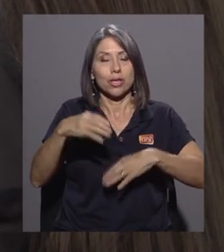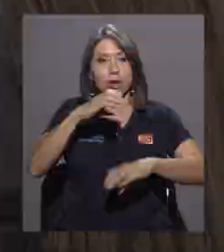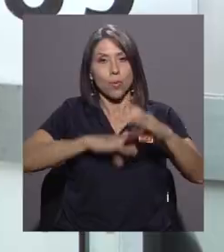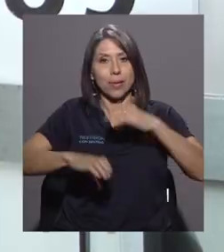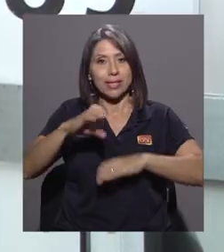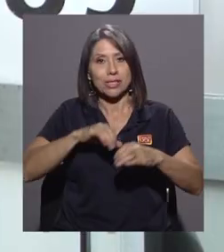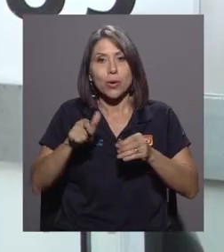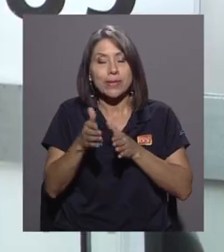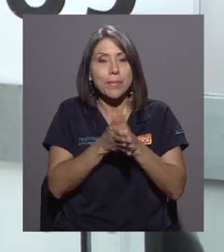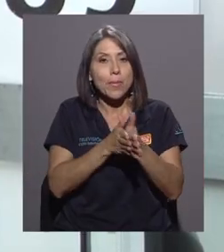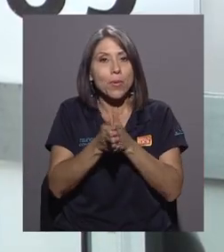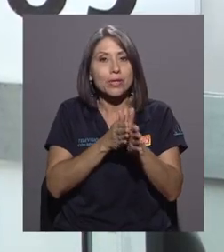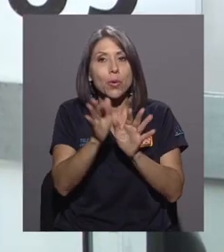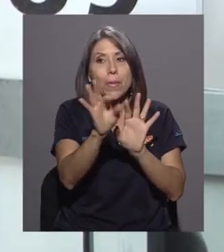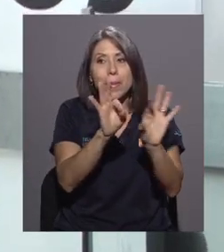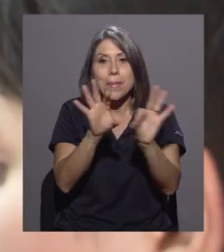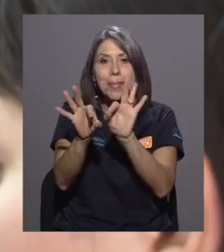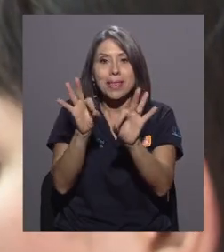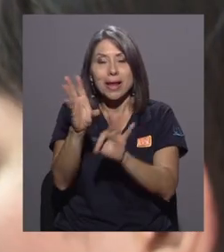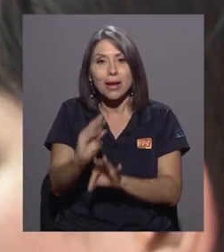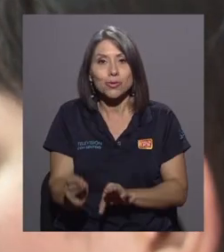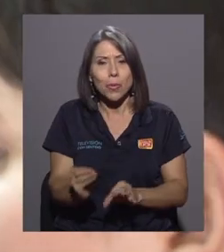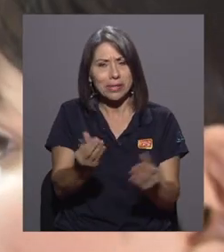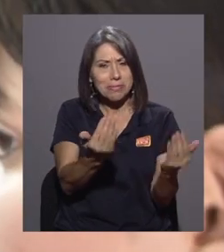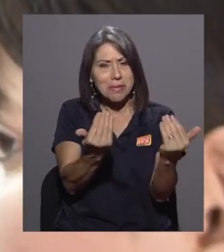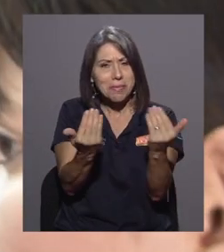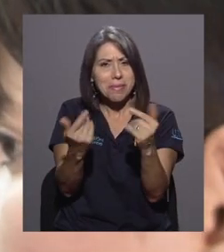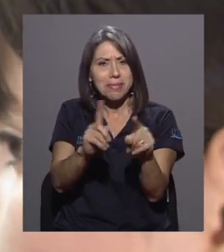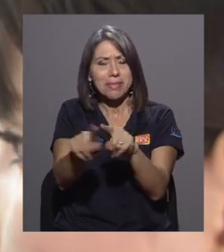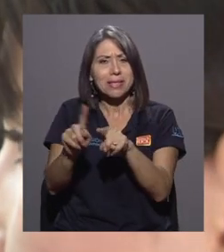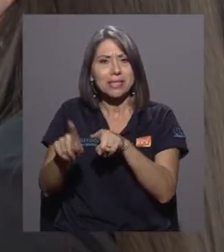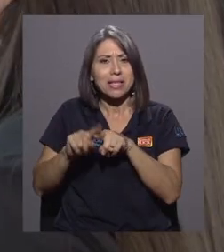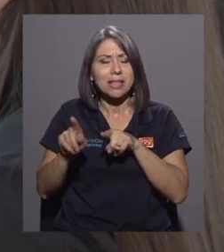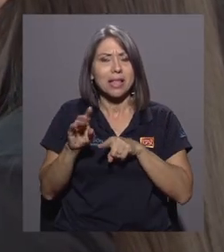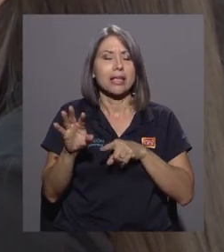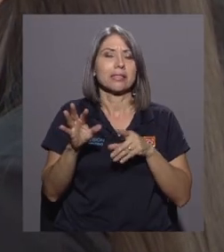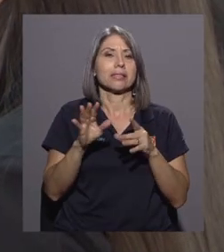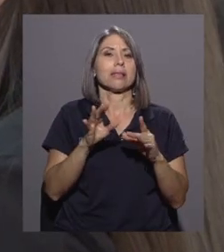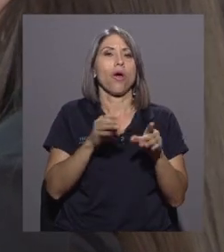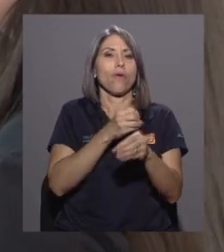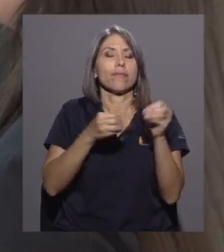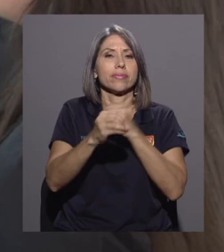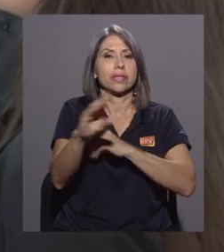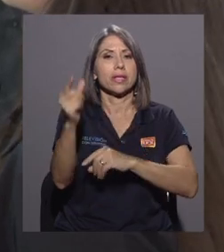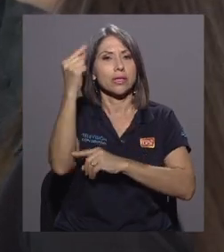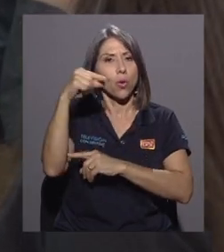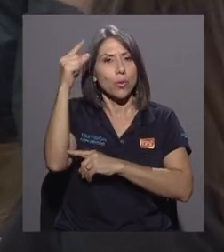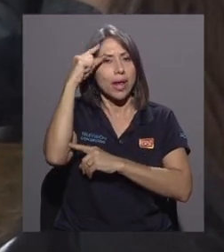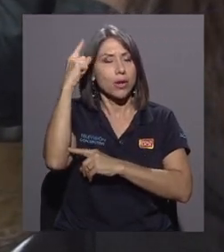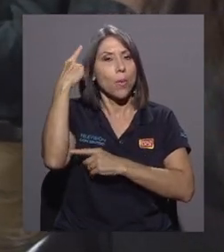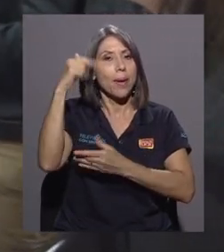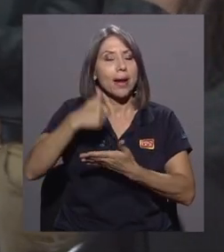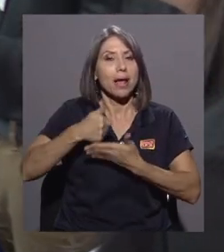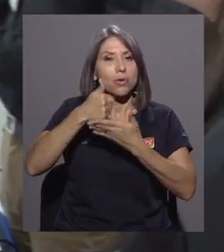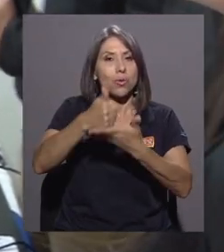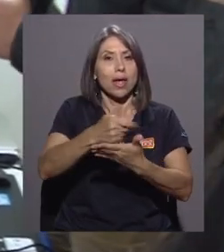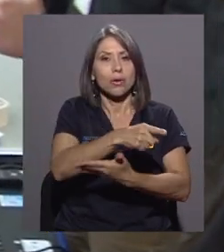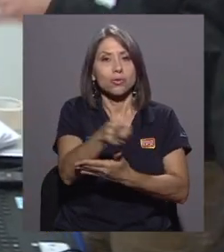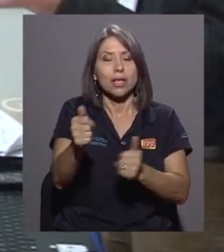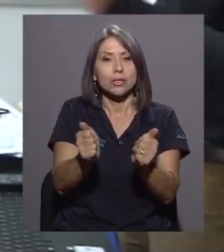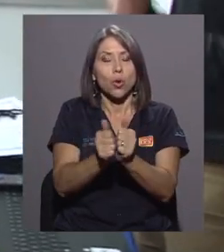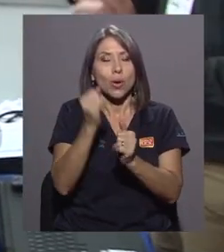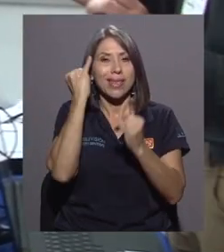quien aprovechó para invitar a los jóvenes a acercarse a las distintas plataformas de gobierno que ayudan a las personas con sus